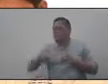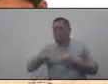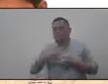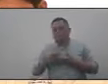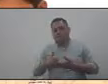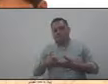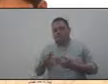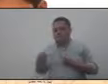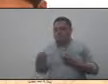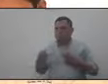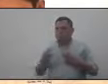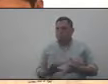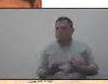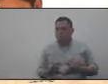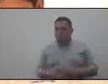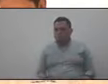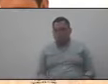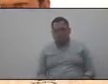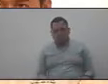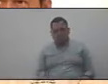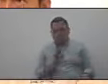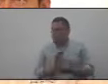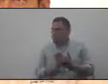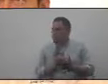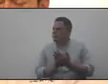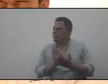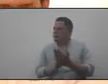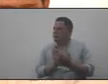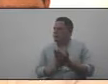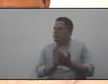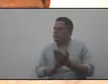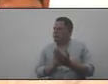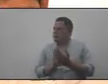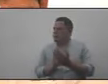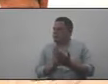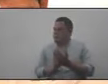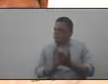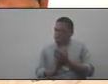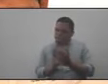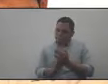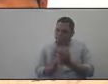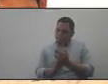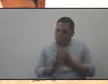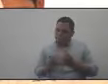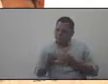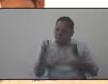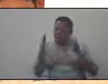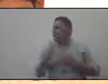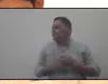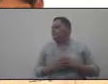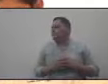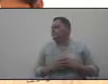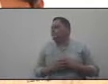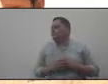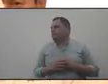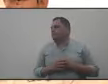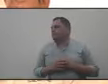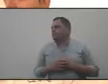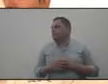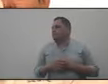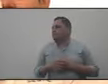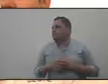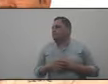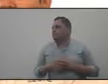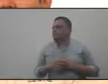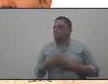lo necesitaba. Pero es que usted decía unos números. Bueno, acá le quieren dar un aplauso. Usted decía unos números de cuántas radioterapias,